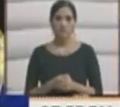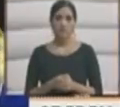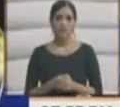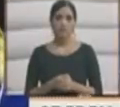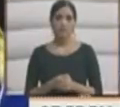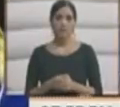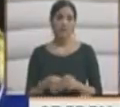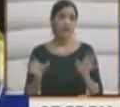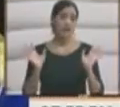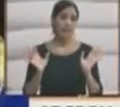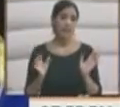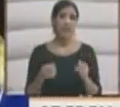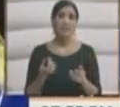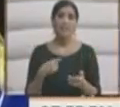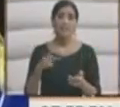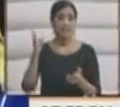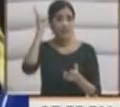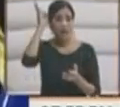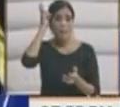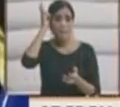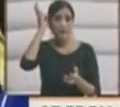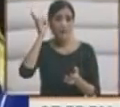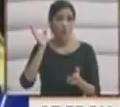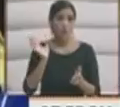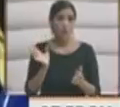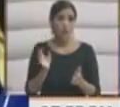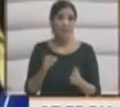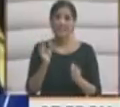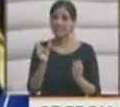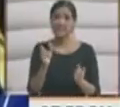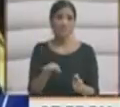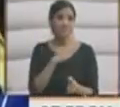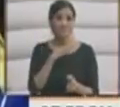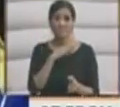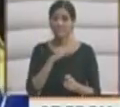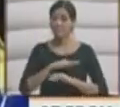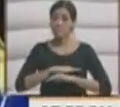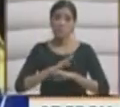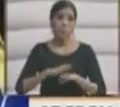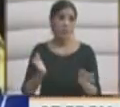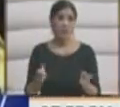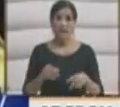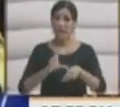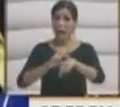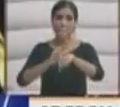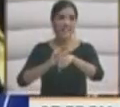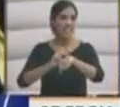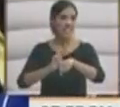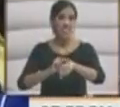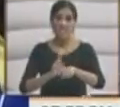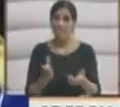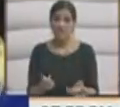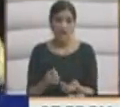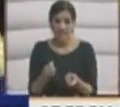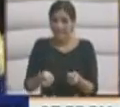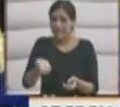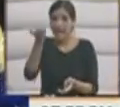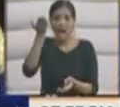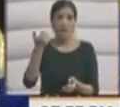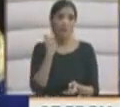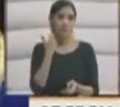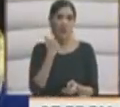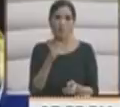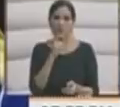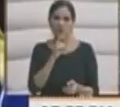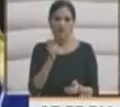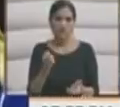Y si te enfermas en Perú, prácticamente estás frito, porque la medicina es demasiado cara. Y si quieres